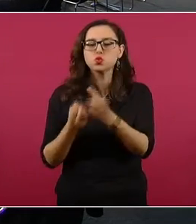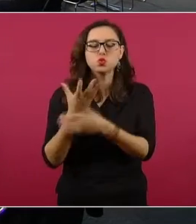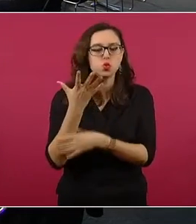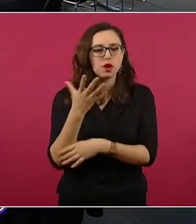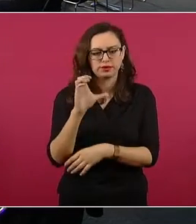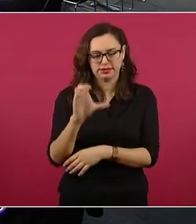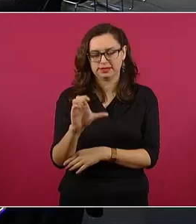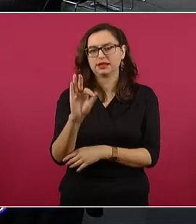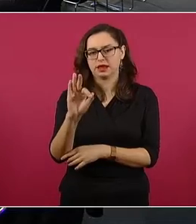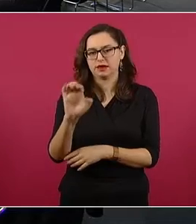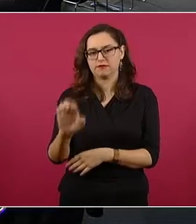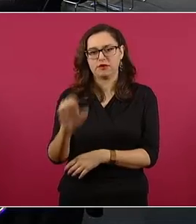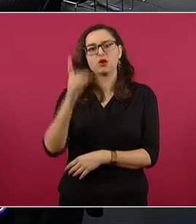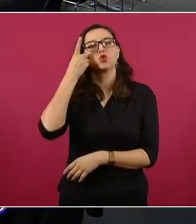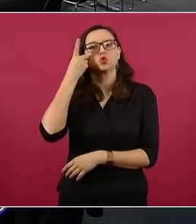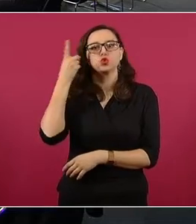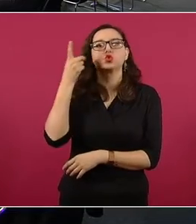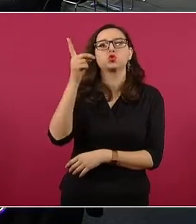y